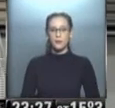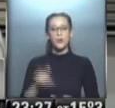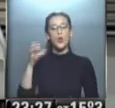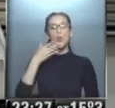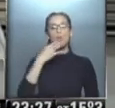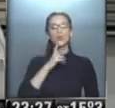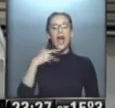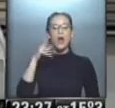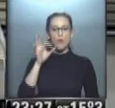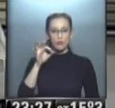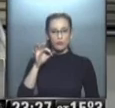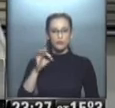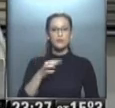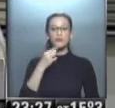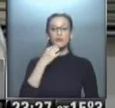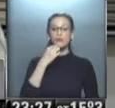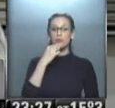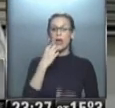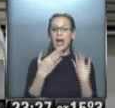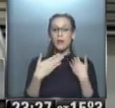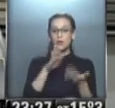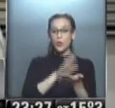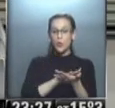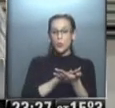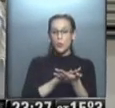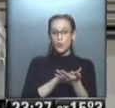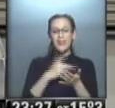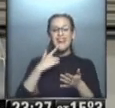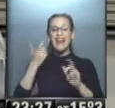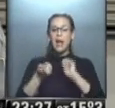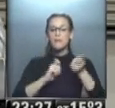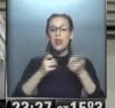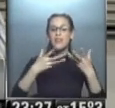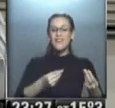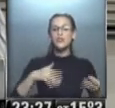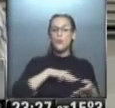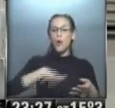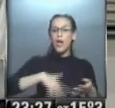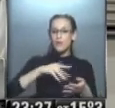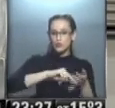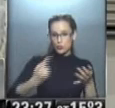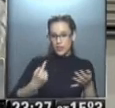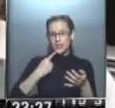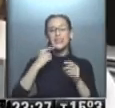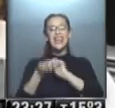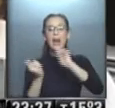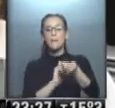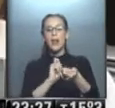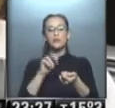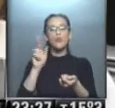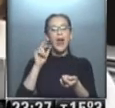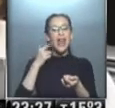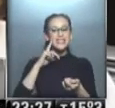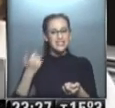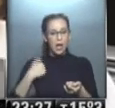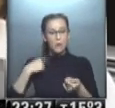Gustavo Lesbegueris dio el puntapié inicial en la carrera por renovar la Defensoría del Pueblo porteña y reemplazar a Alicia Pierini.